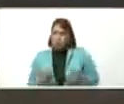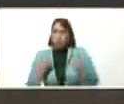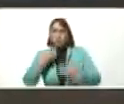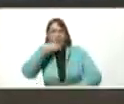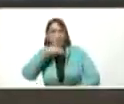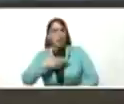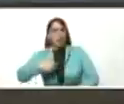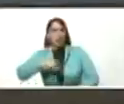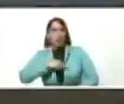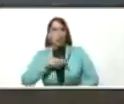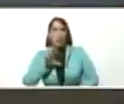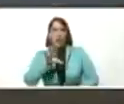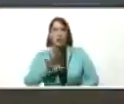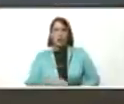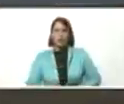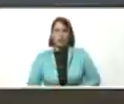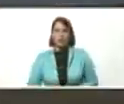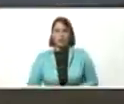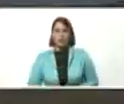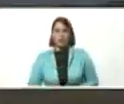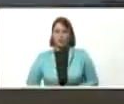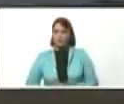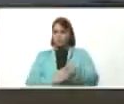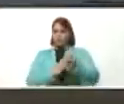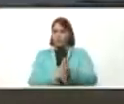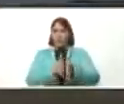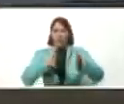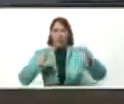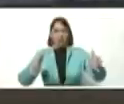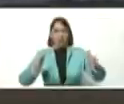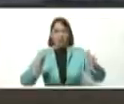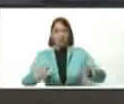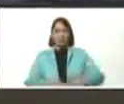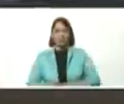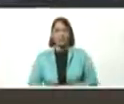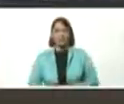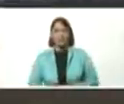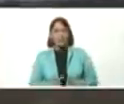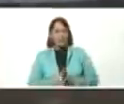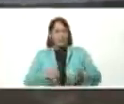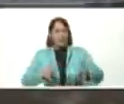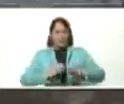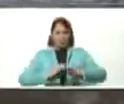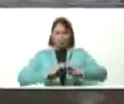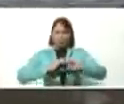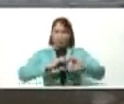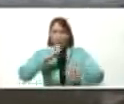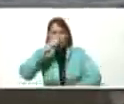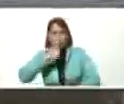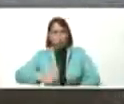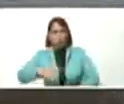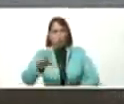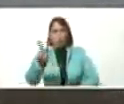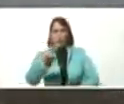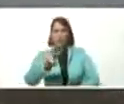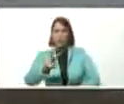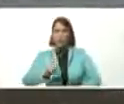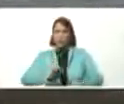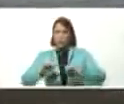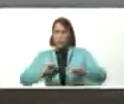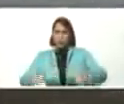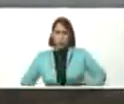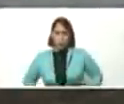historia de nuestro país. Historia heroica, grandiosa. Un gran amor por el pueblo de Venezuela nos mueve.